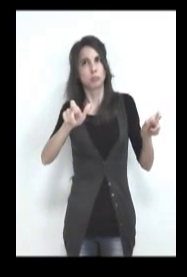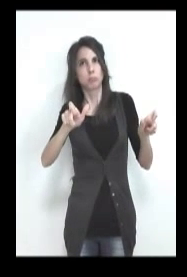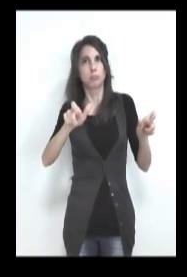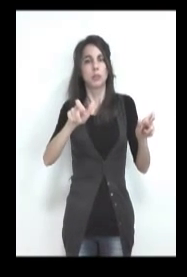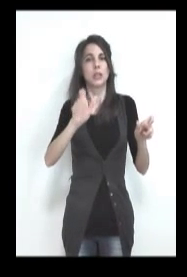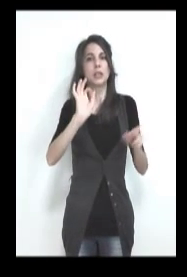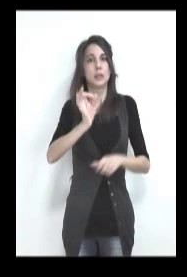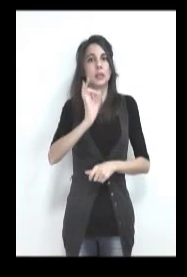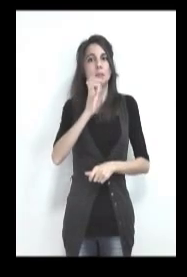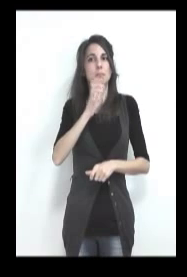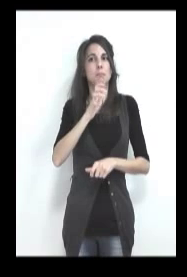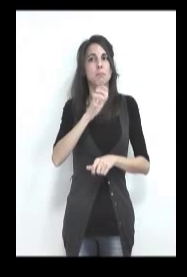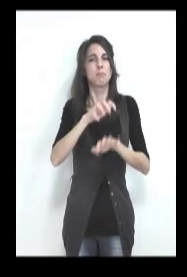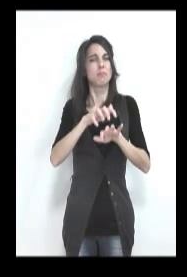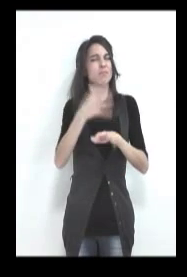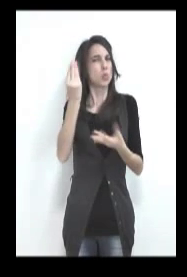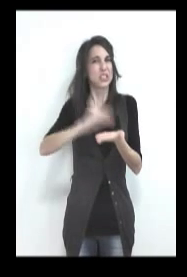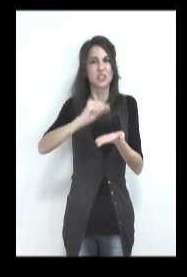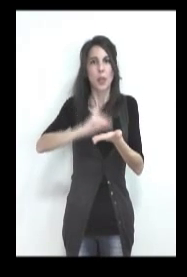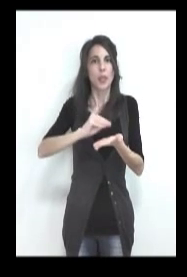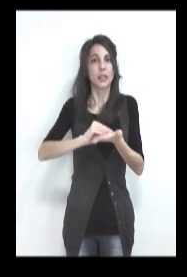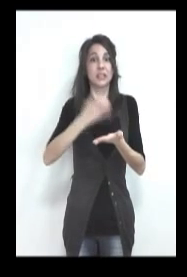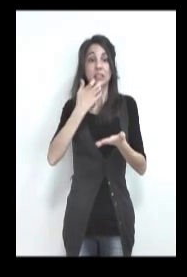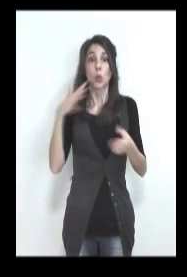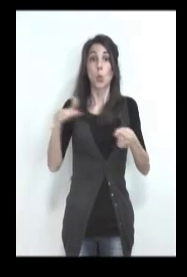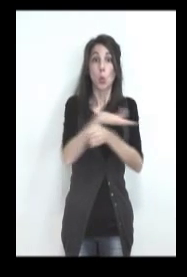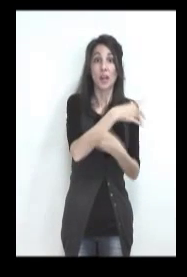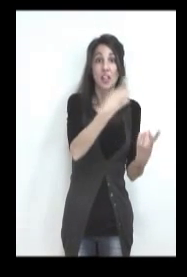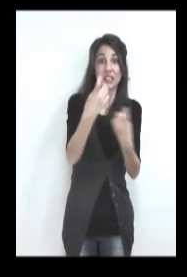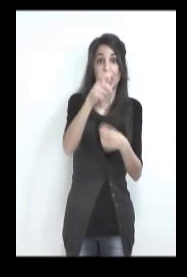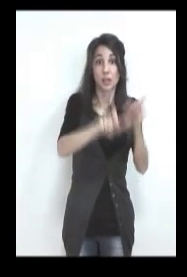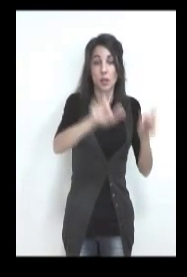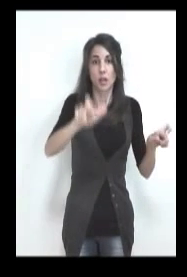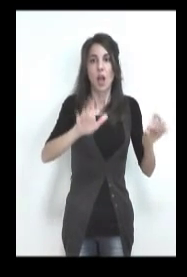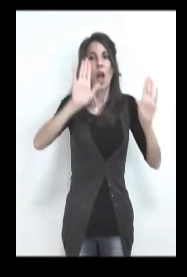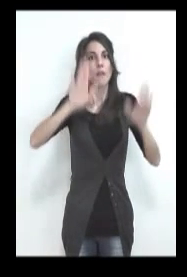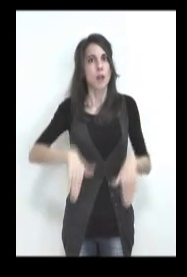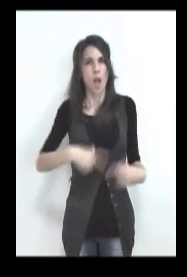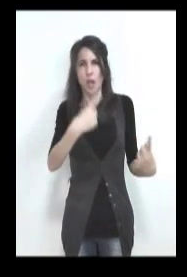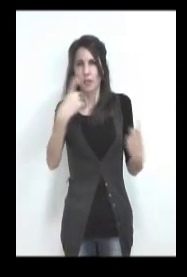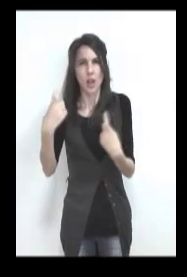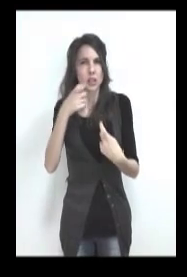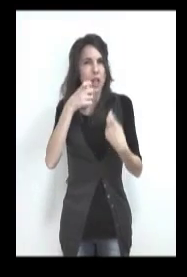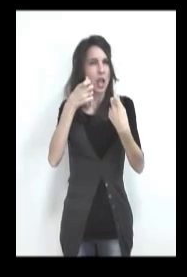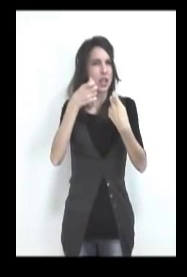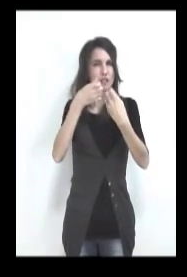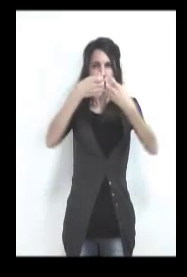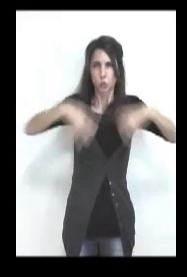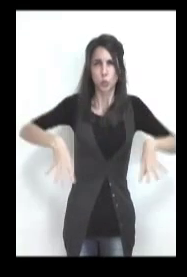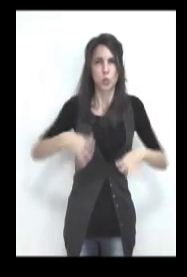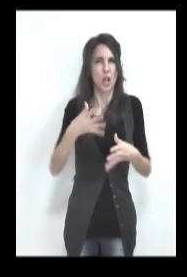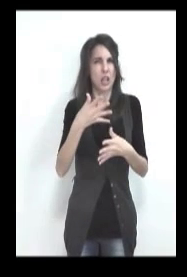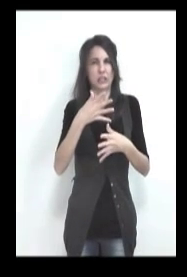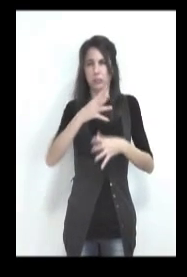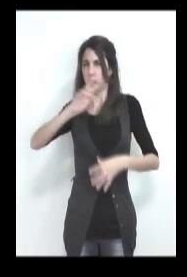la mayoría de las ocasiones no requiere de un gran despliegue de infraestructuras.